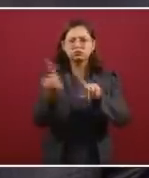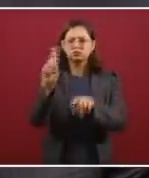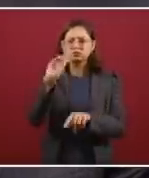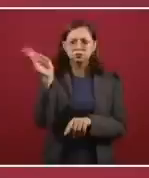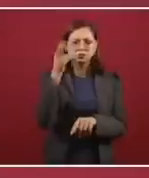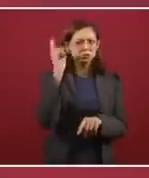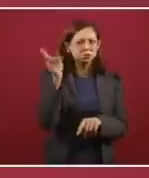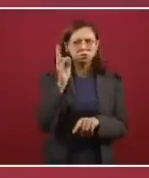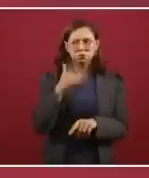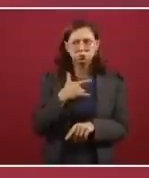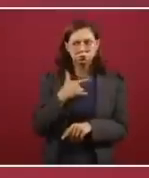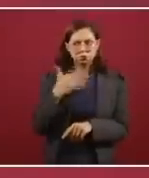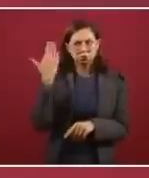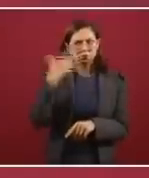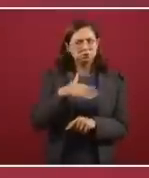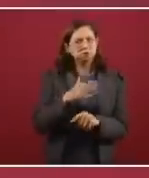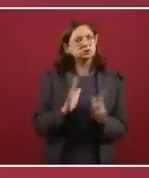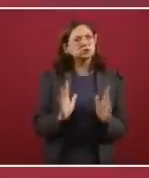universidades